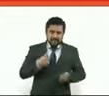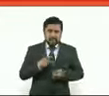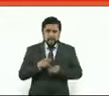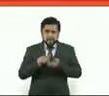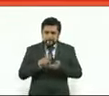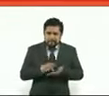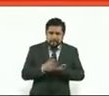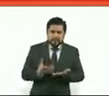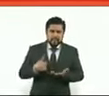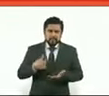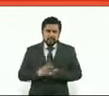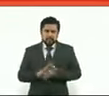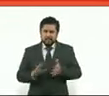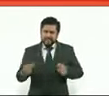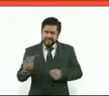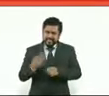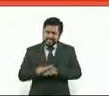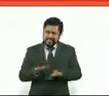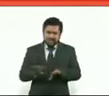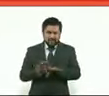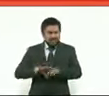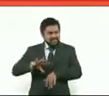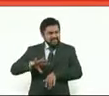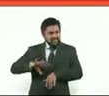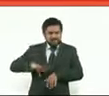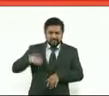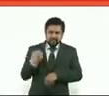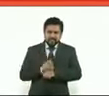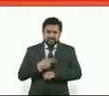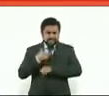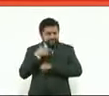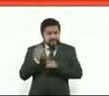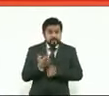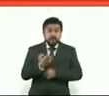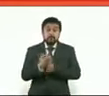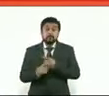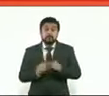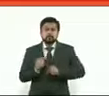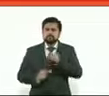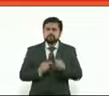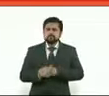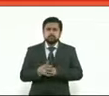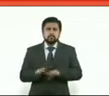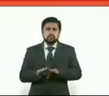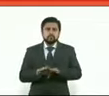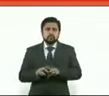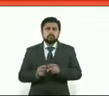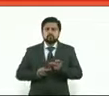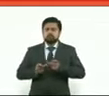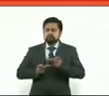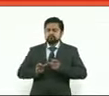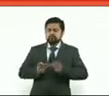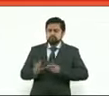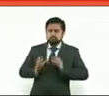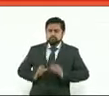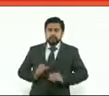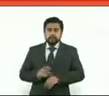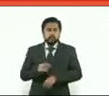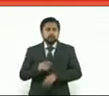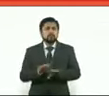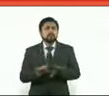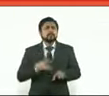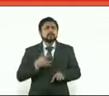velocidad punta y tenía que ser a muerte. Aproveché la ventaja y la administré durante toda la carrera. ¿En qué momento te sentiste más cómodo durante el